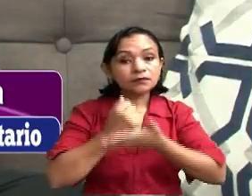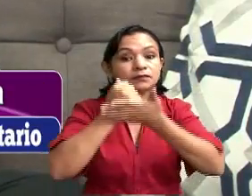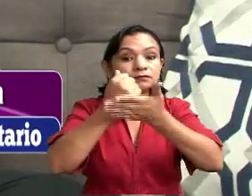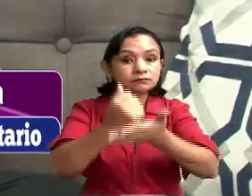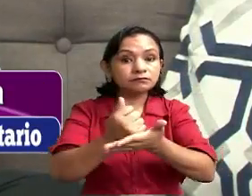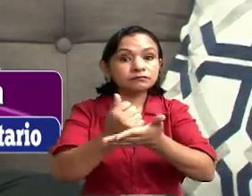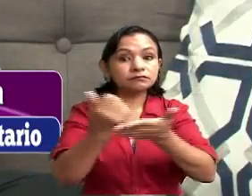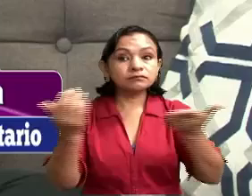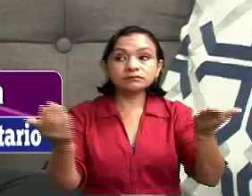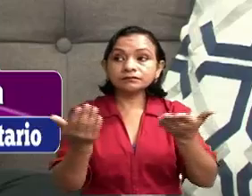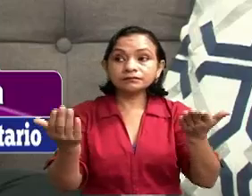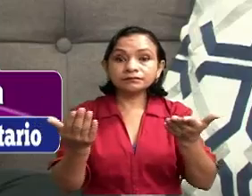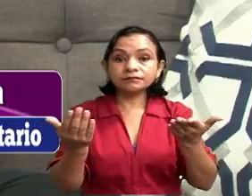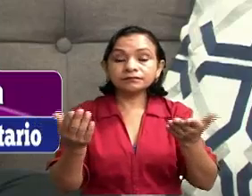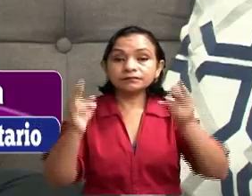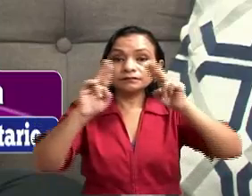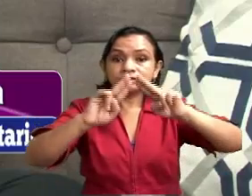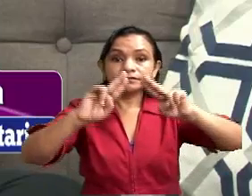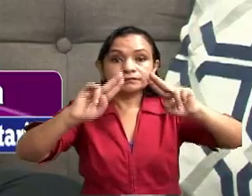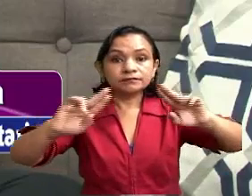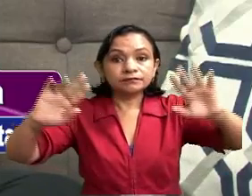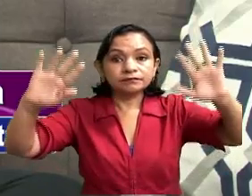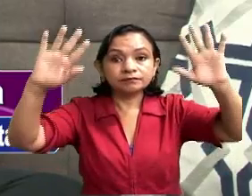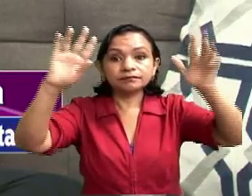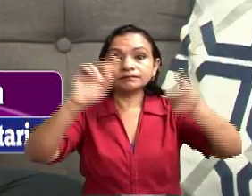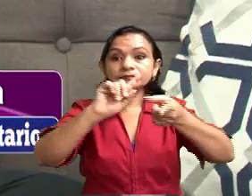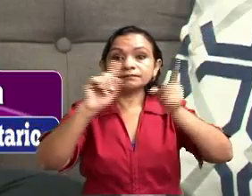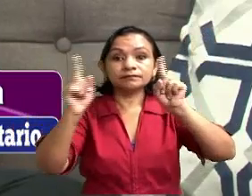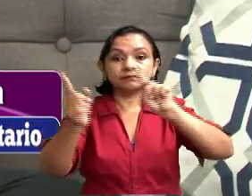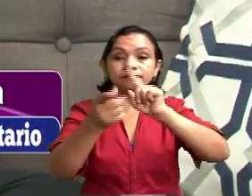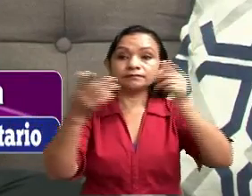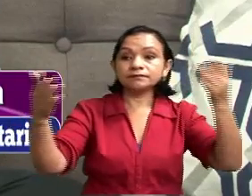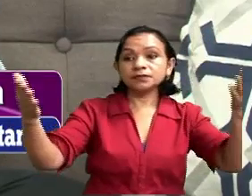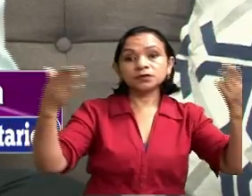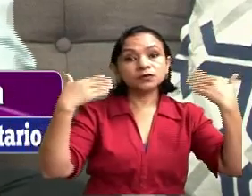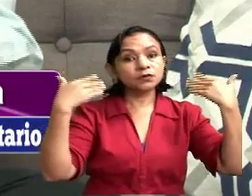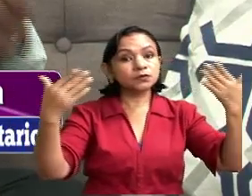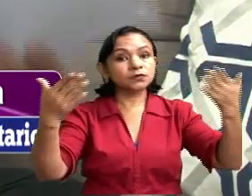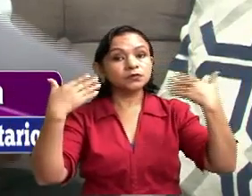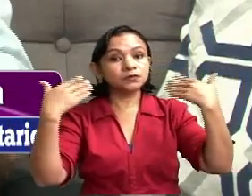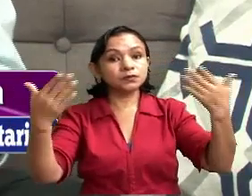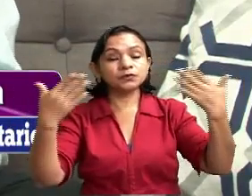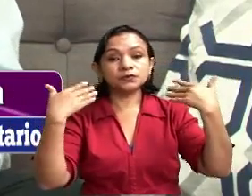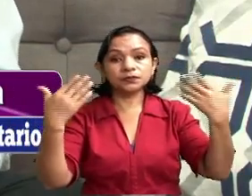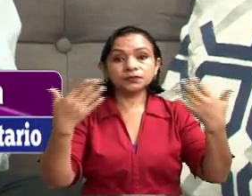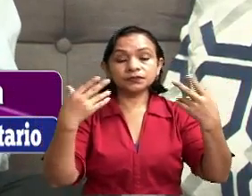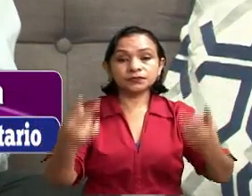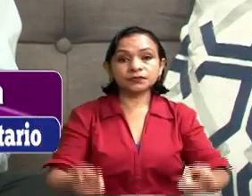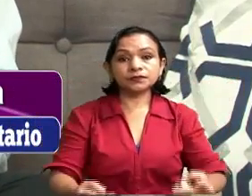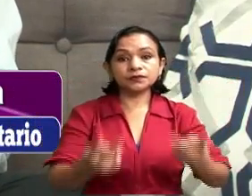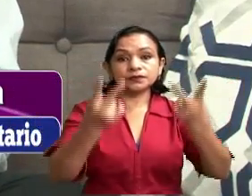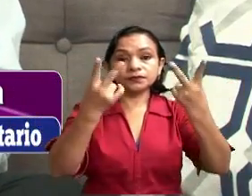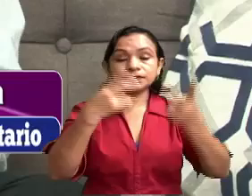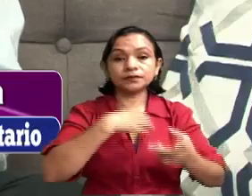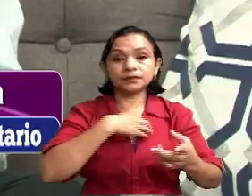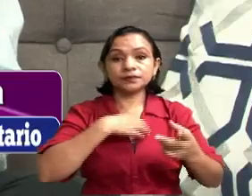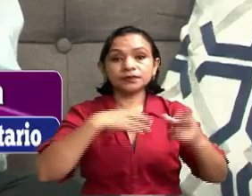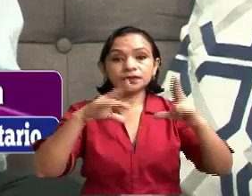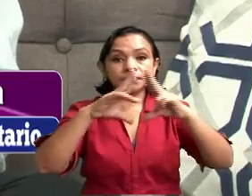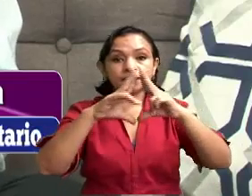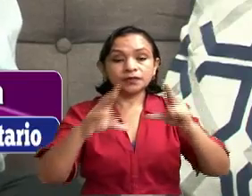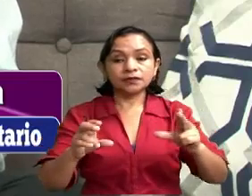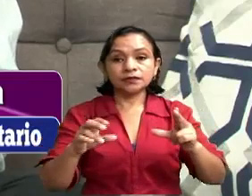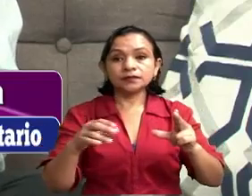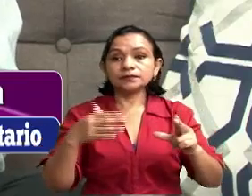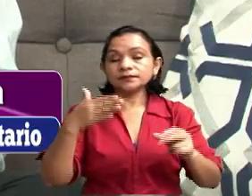hacemos al medio ambiente, al cambio climático, a las condiciones de vida de todos los nicaragüenses. Cuando el